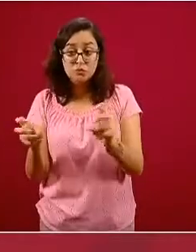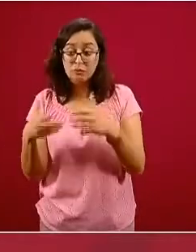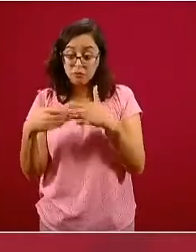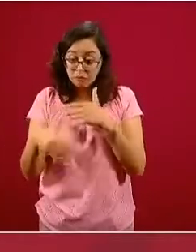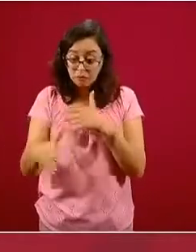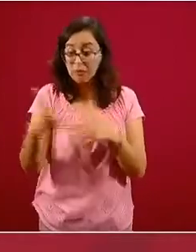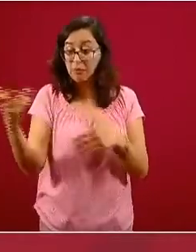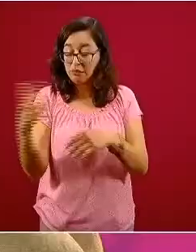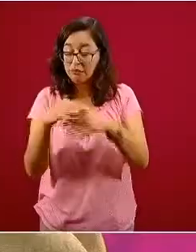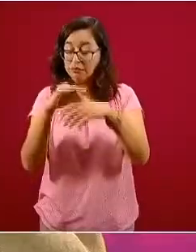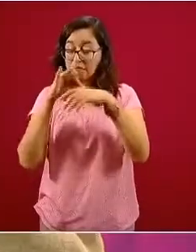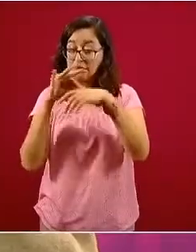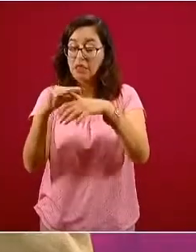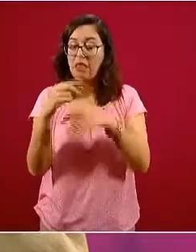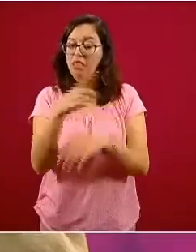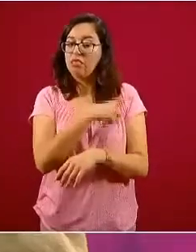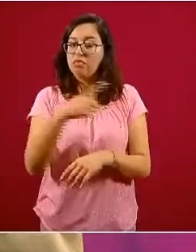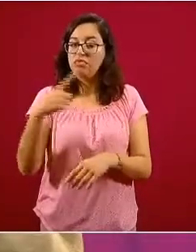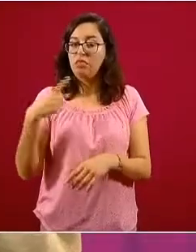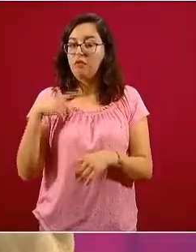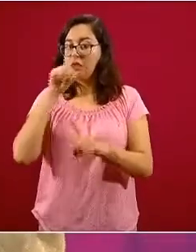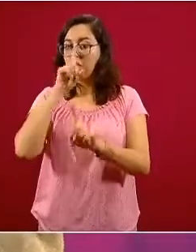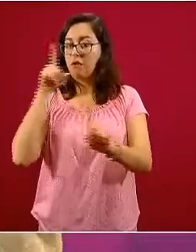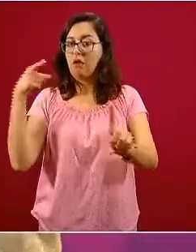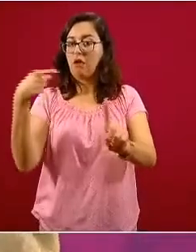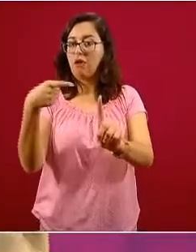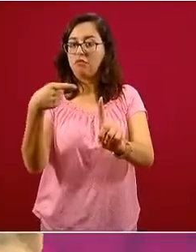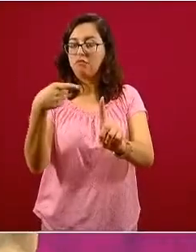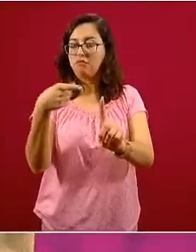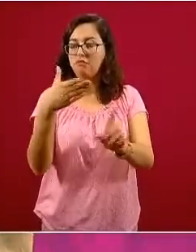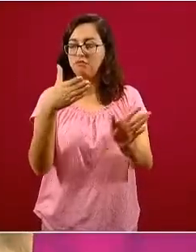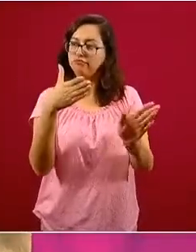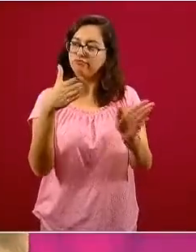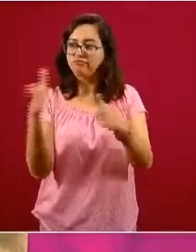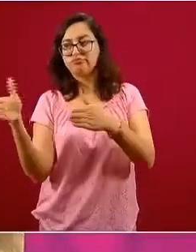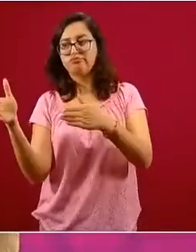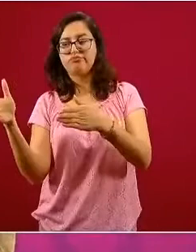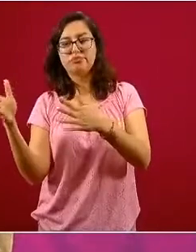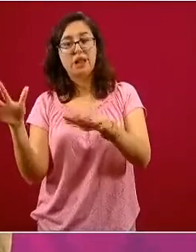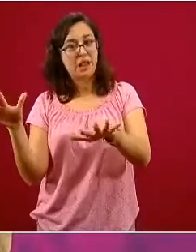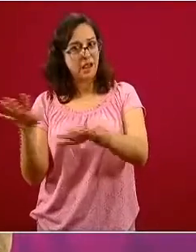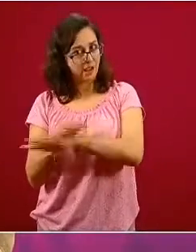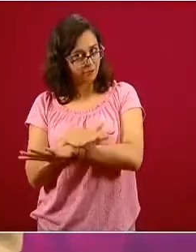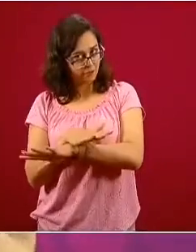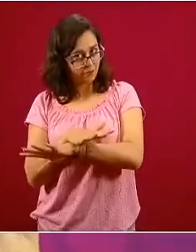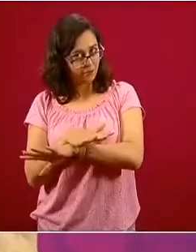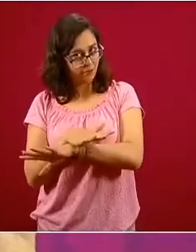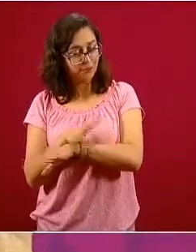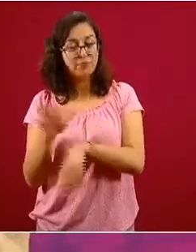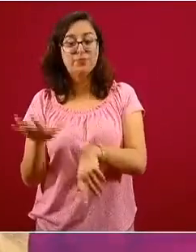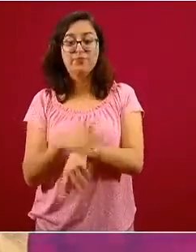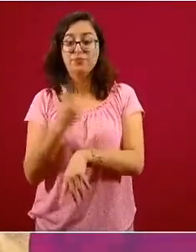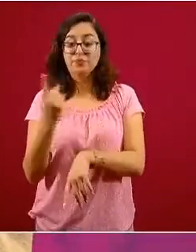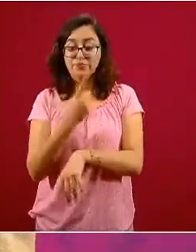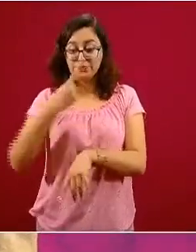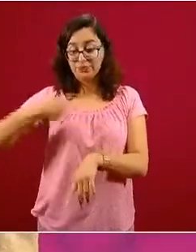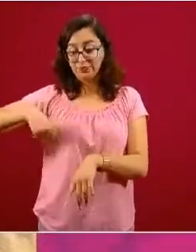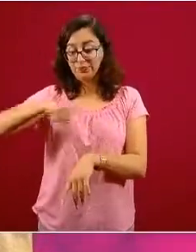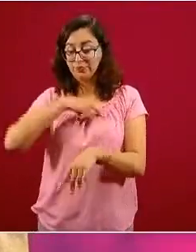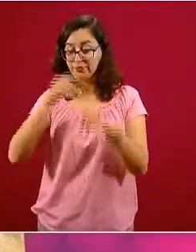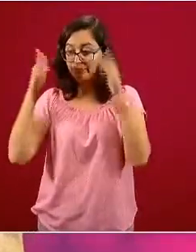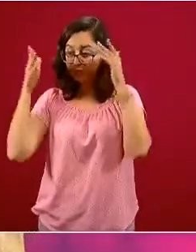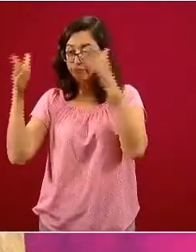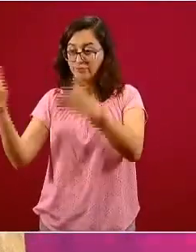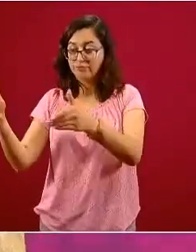de enfoque, un cambio de prioridades. Para nosotros las prioridades están en el interés público y